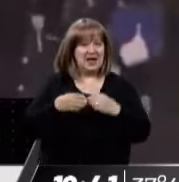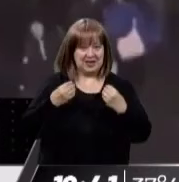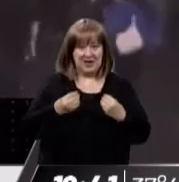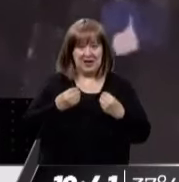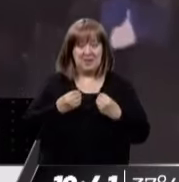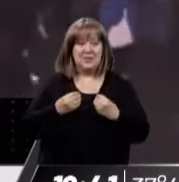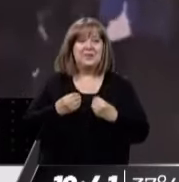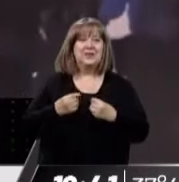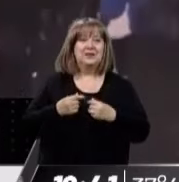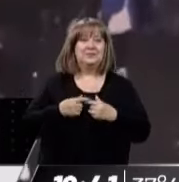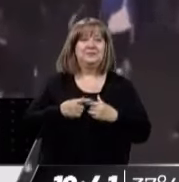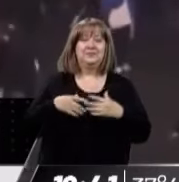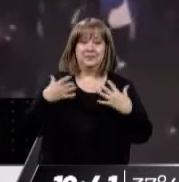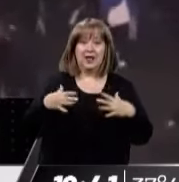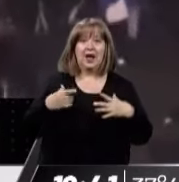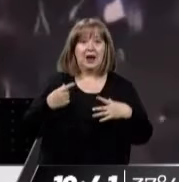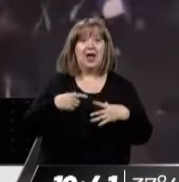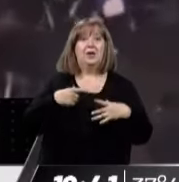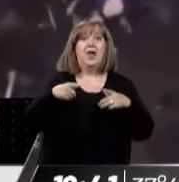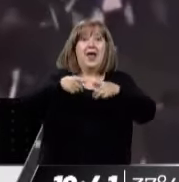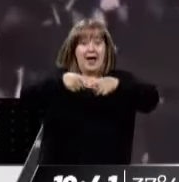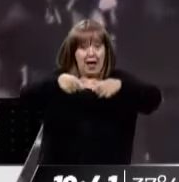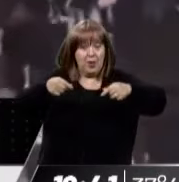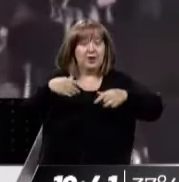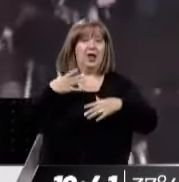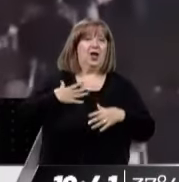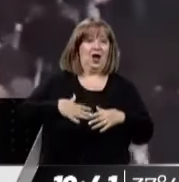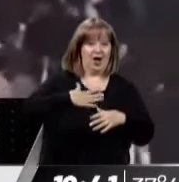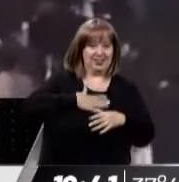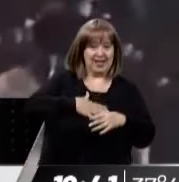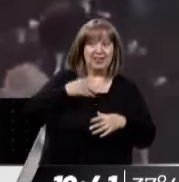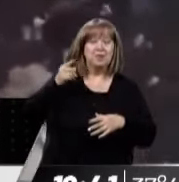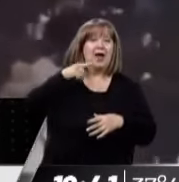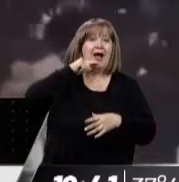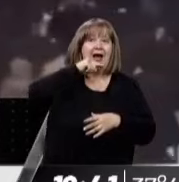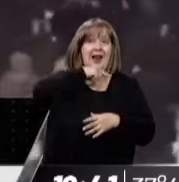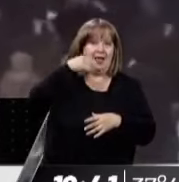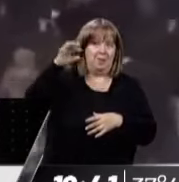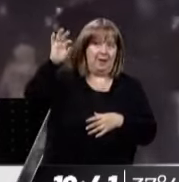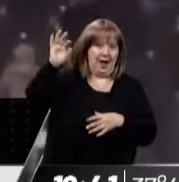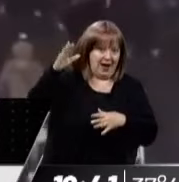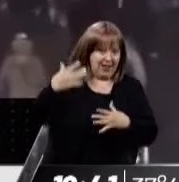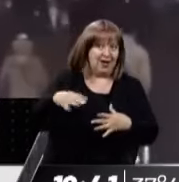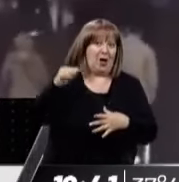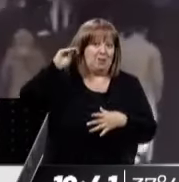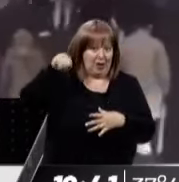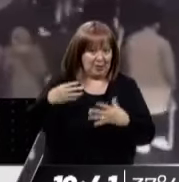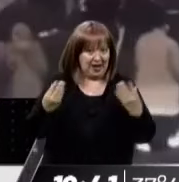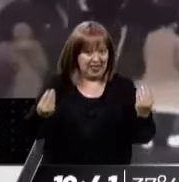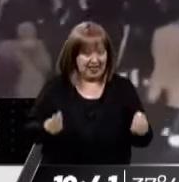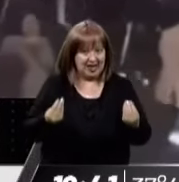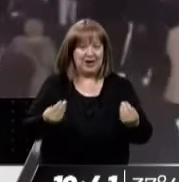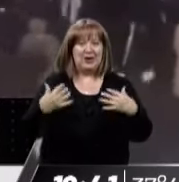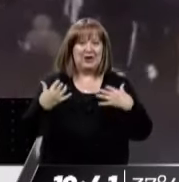dice, hay que ganar la Alemania, ¿eh? O sea, nosotros no sabemos, imagínate. Bueno, los árabes todo lo que hicieron, hasta le regalaron un